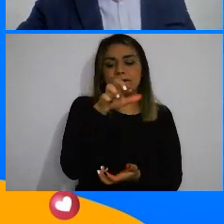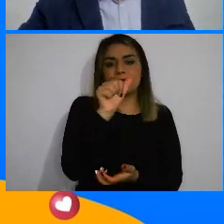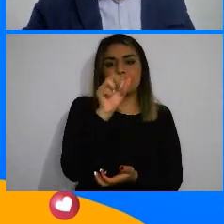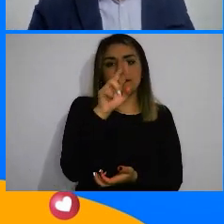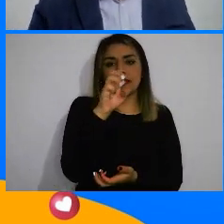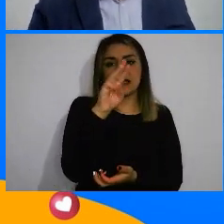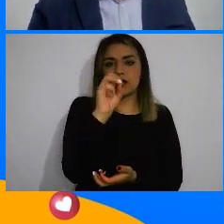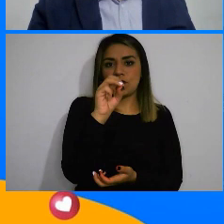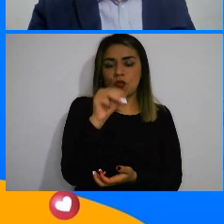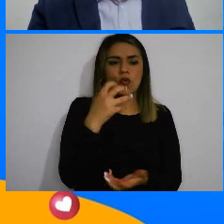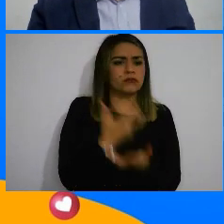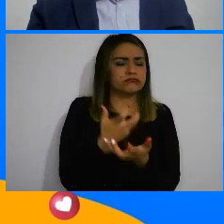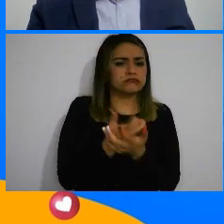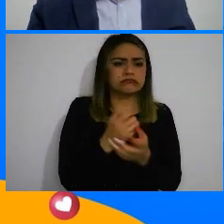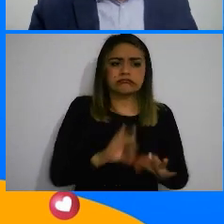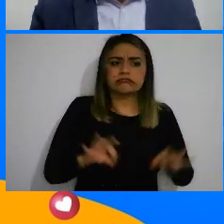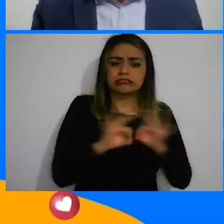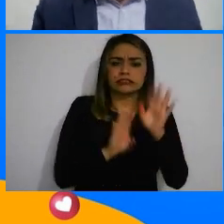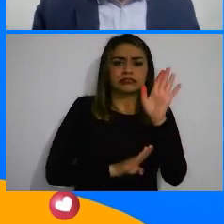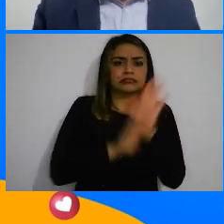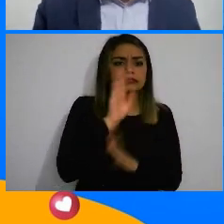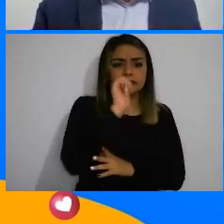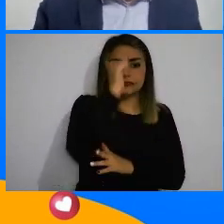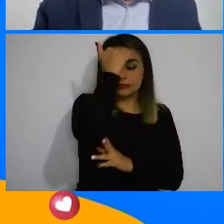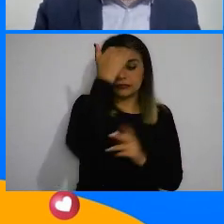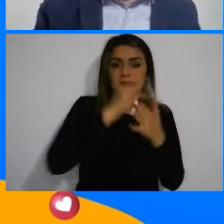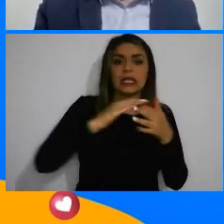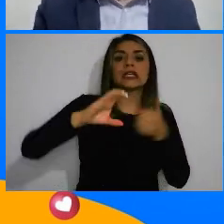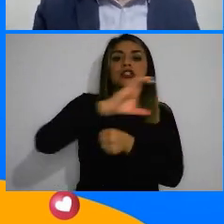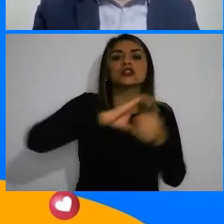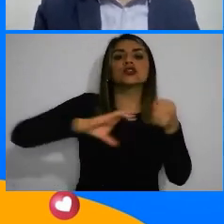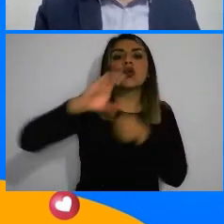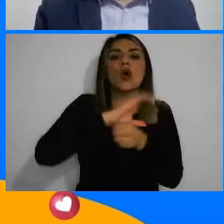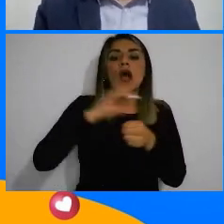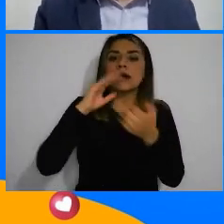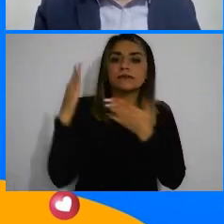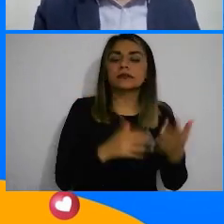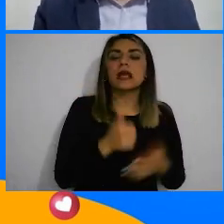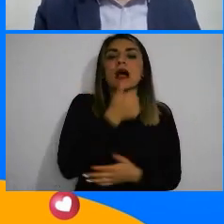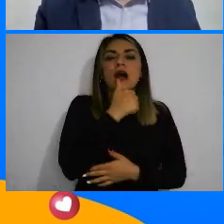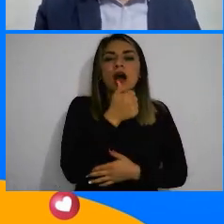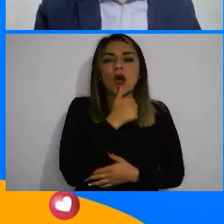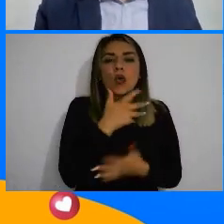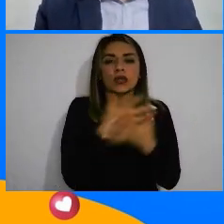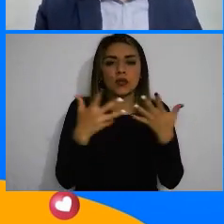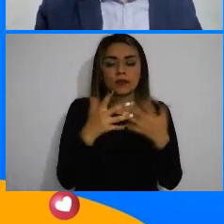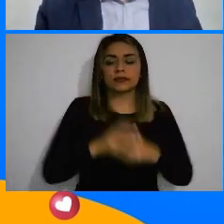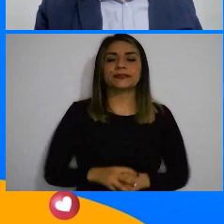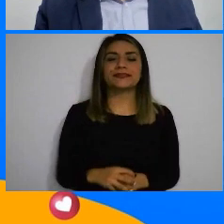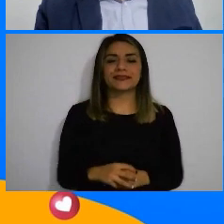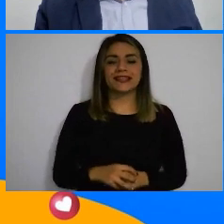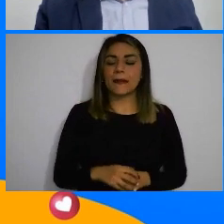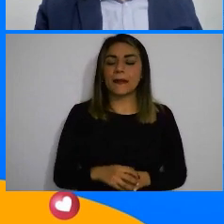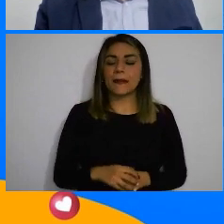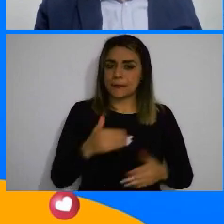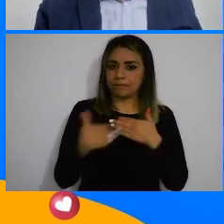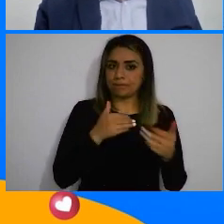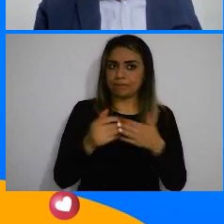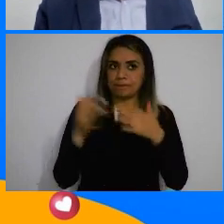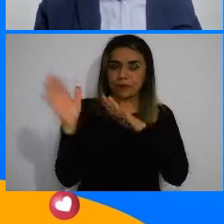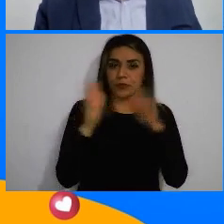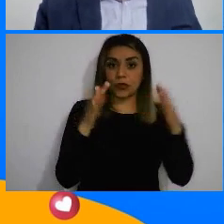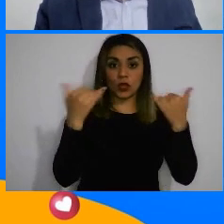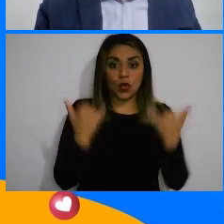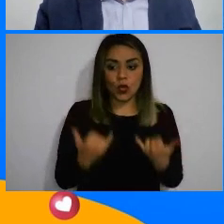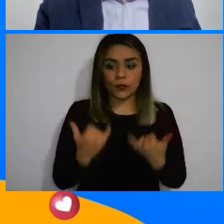Ecosistema fundamental para el desarrollo, por ejemplo, de las ciudades, porque son los que nos dan el agua que todos consumimos. Pero bueno, esto así no es como tan chévere.